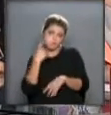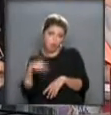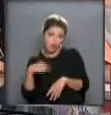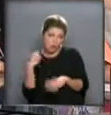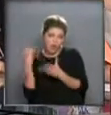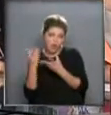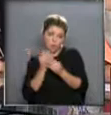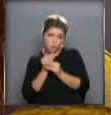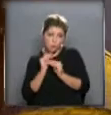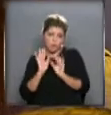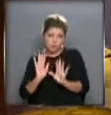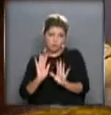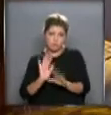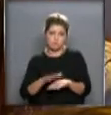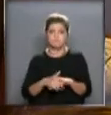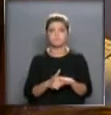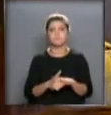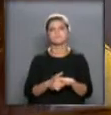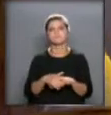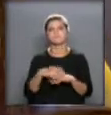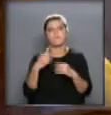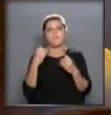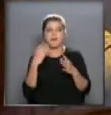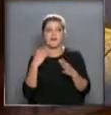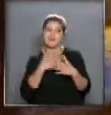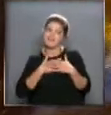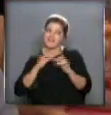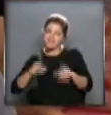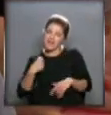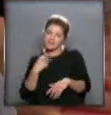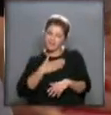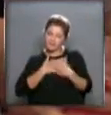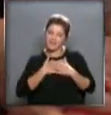en tu casa bueno un poco feliz